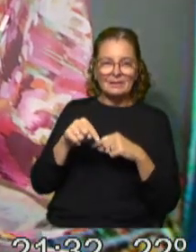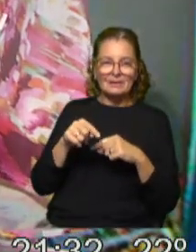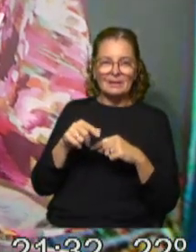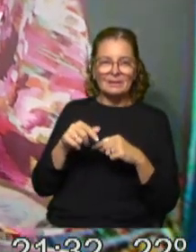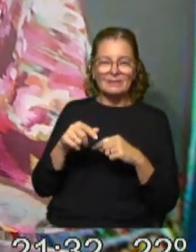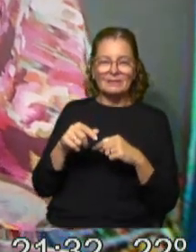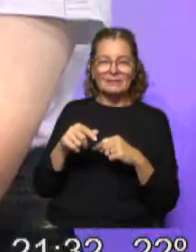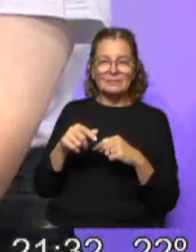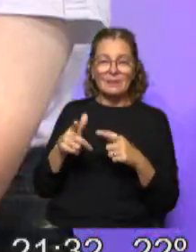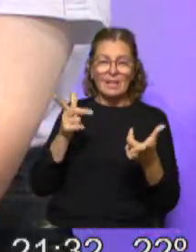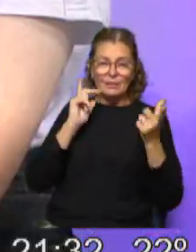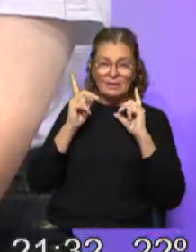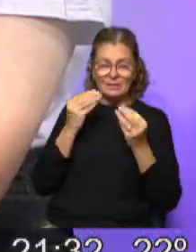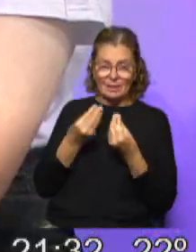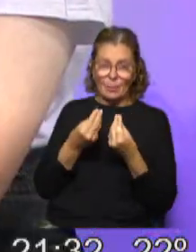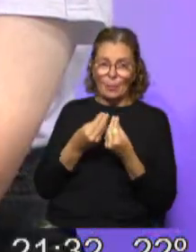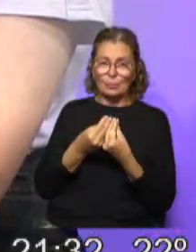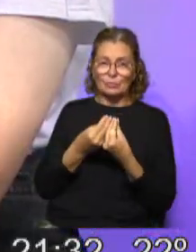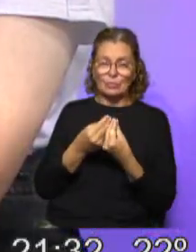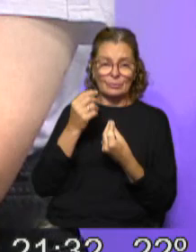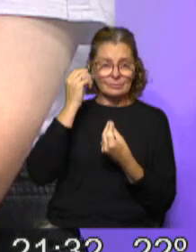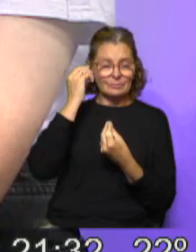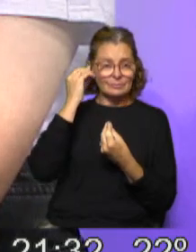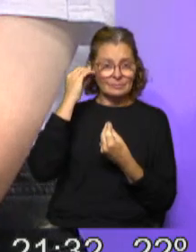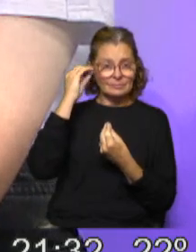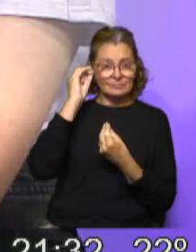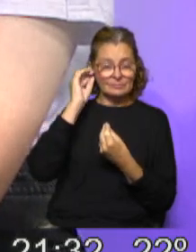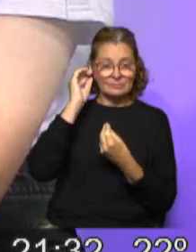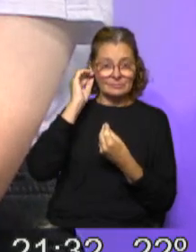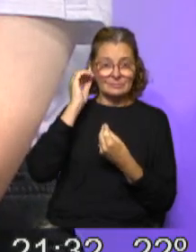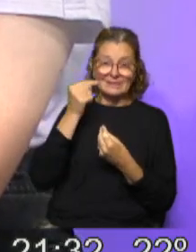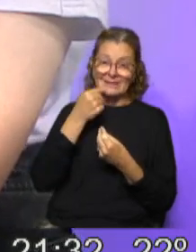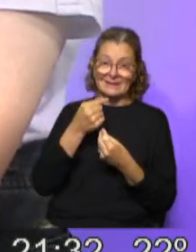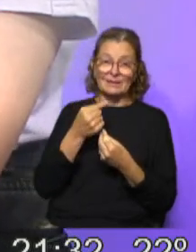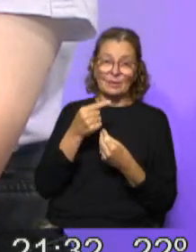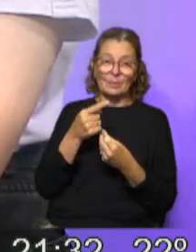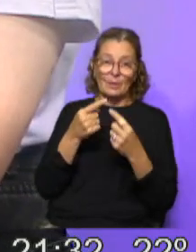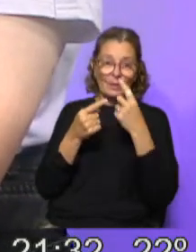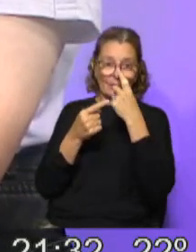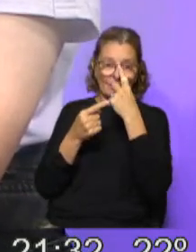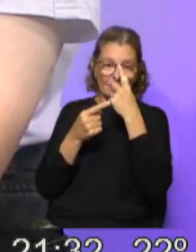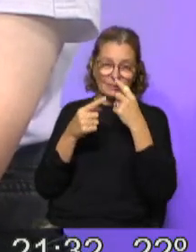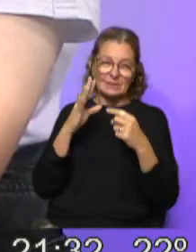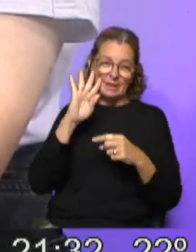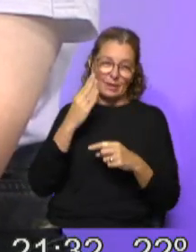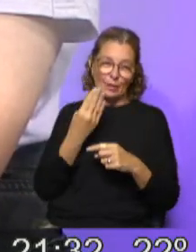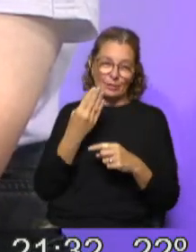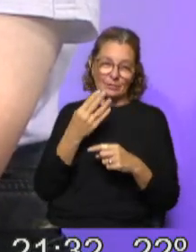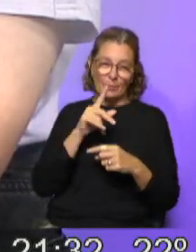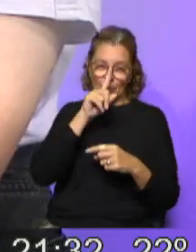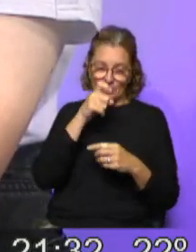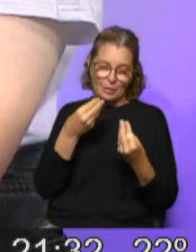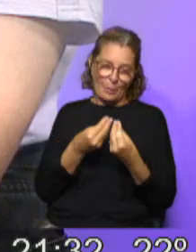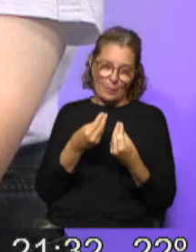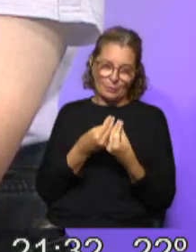bien la recomendación. No, se van a divertir mucho viendo las locaciones, digamos. Lugares que son súper reconocibles. Sí, está Montevideo ahí a full